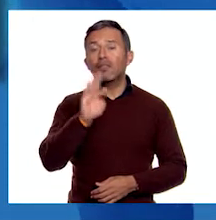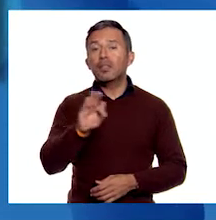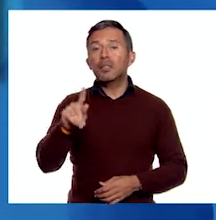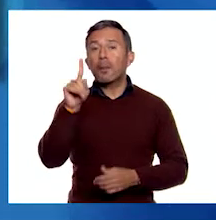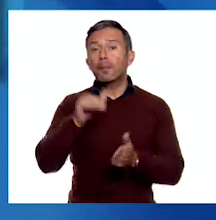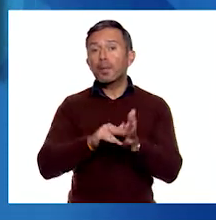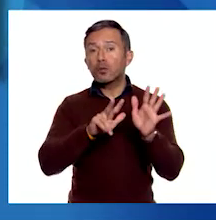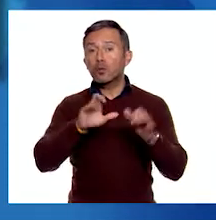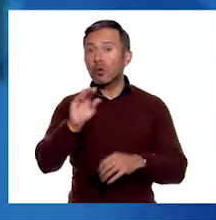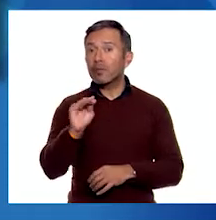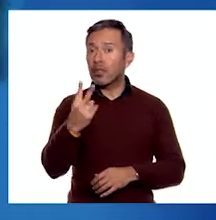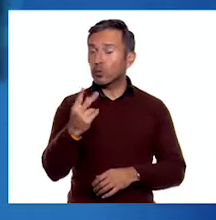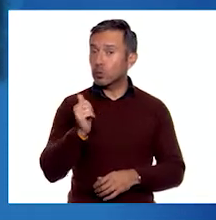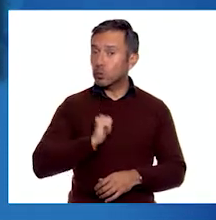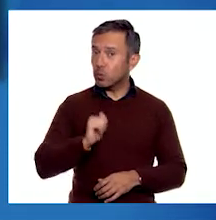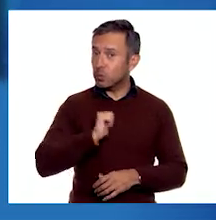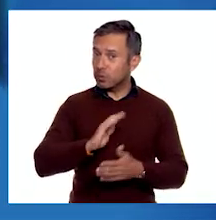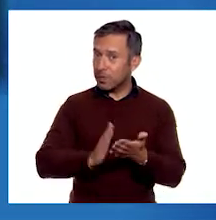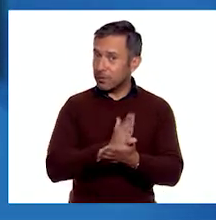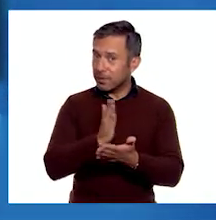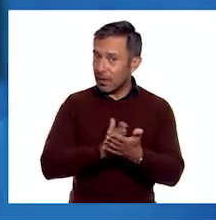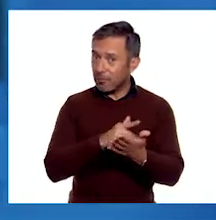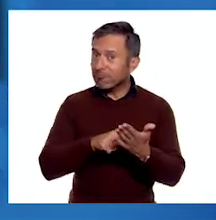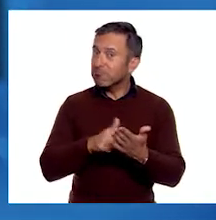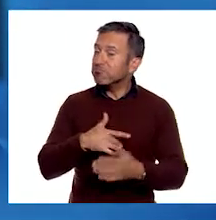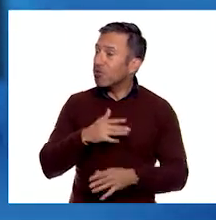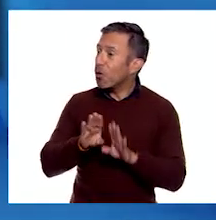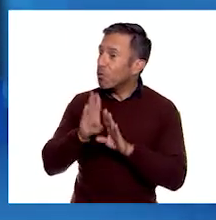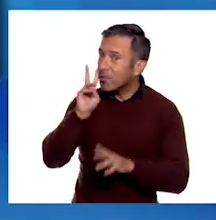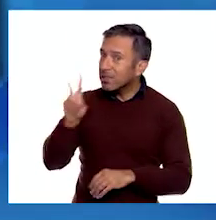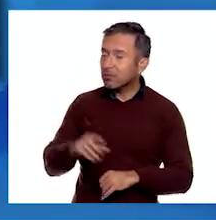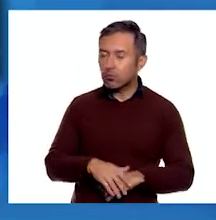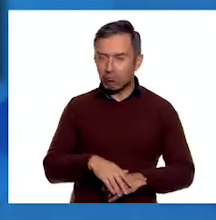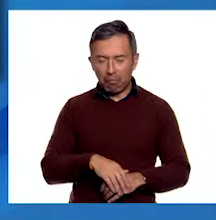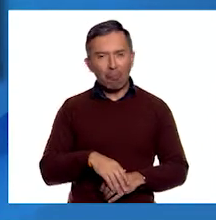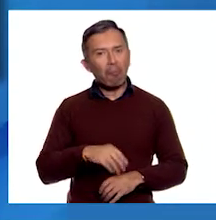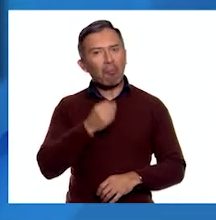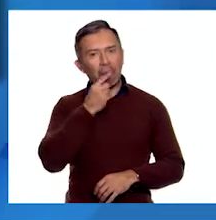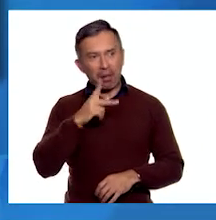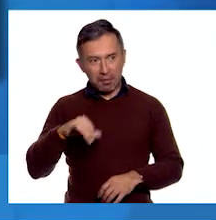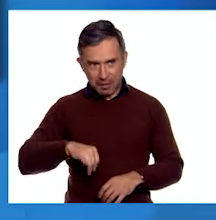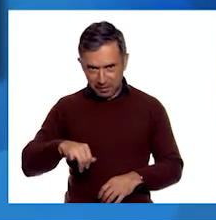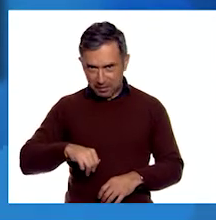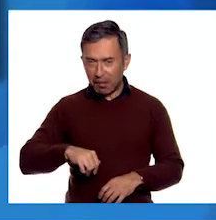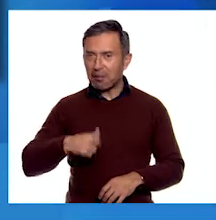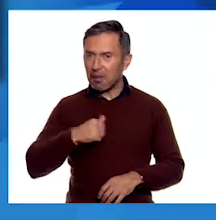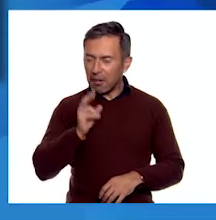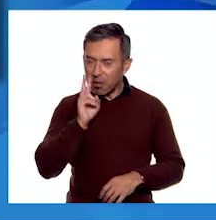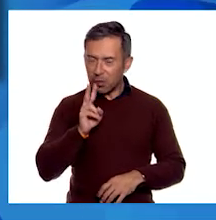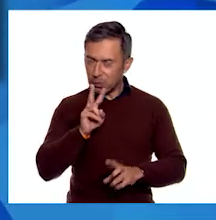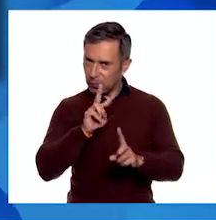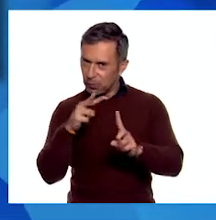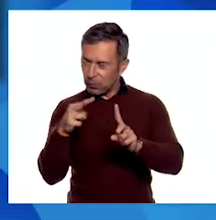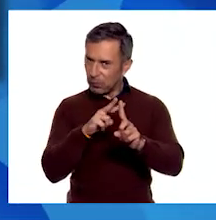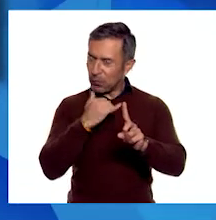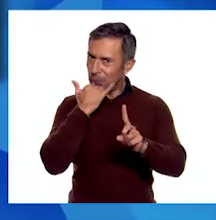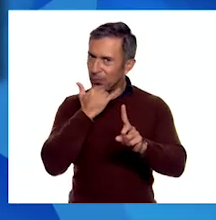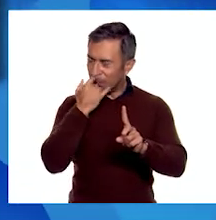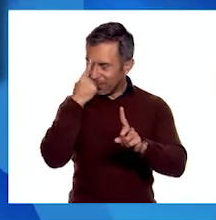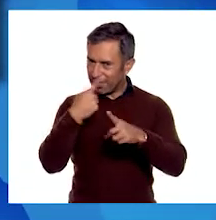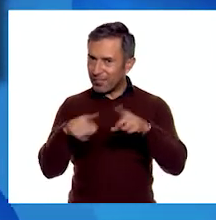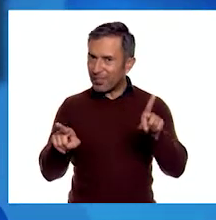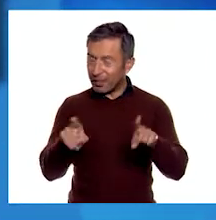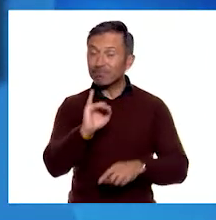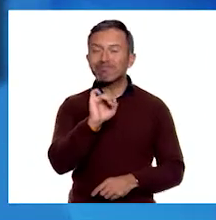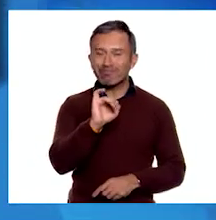1892. ¿Qué te parece, Eric? Muy interesante y sí, engaña bastante a los sentidos. Sí, y bueno, ahora te voy a